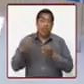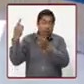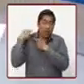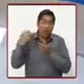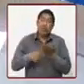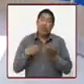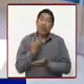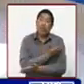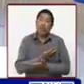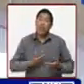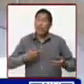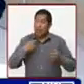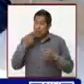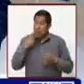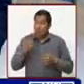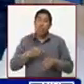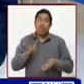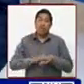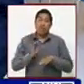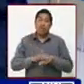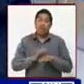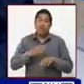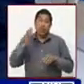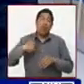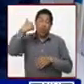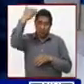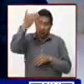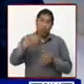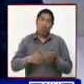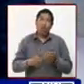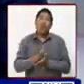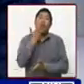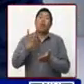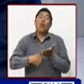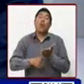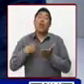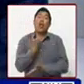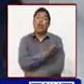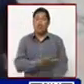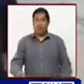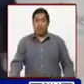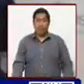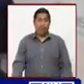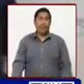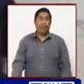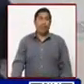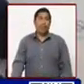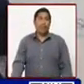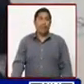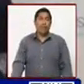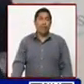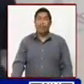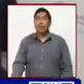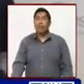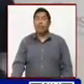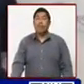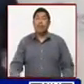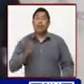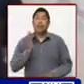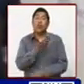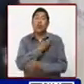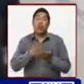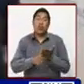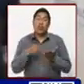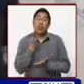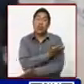Patricia Hermosa dio a conocer las medidas de seguridad que tendrán las próximas cédulas de identidad. De 48 años que nuestra cédula